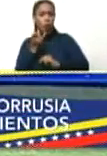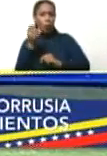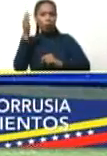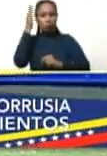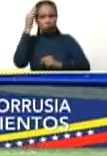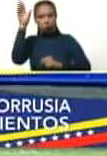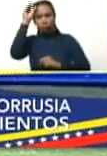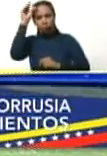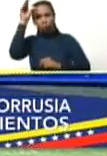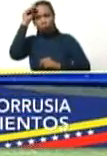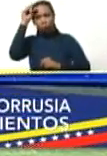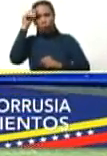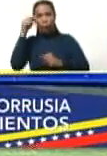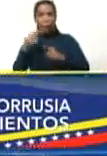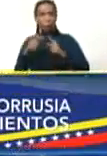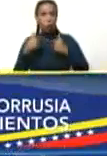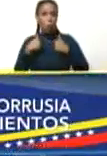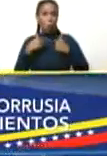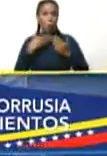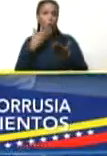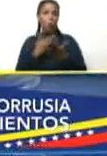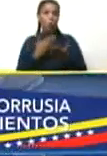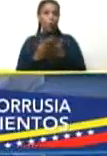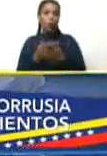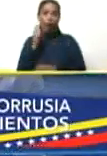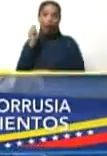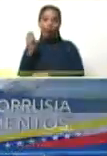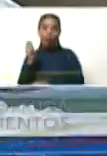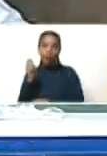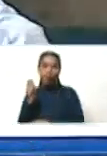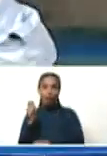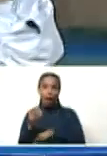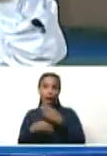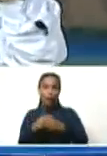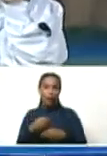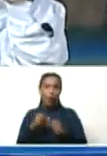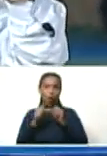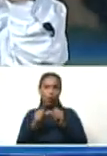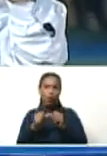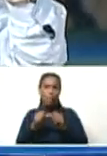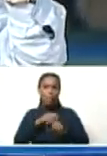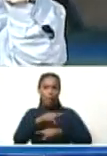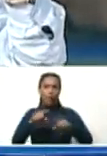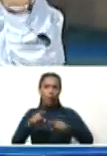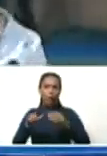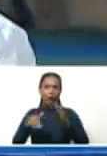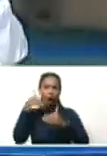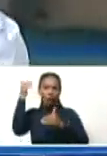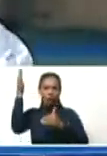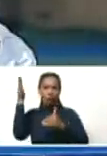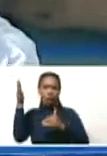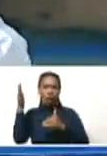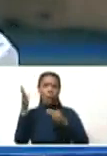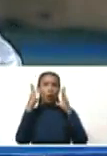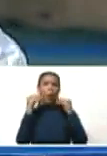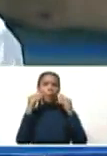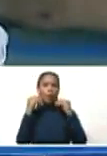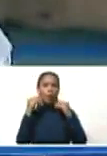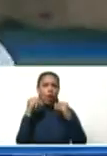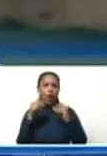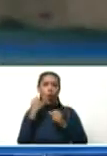¿Ah? Pero yo lo que propongo es invertir eso. Seguir mandando a nuestros muchachos a estudiar afuera, por la experiencia,